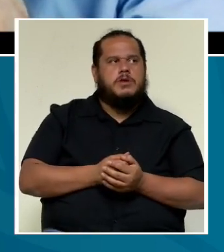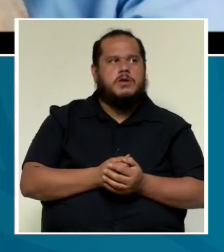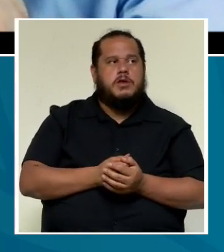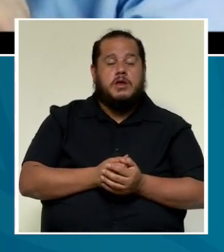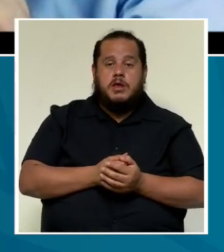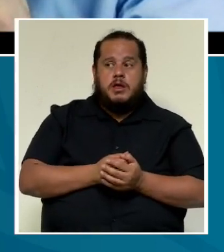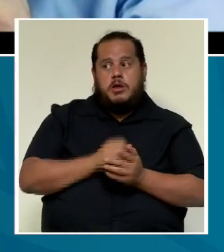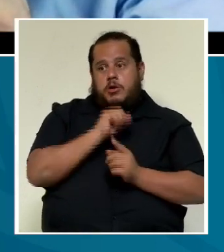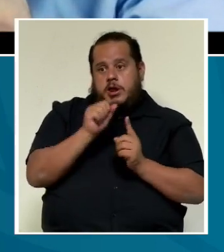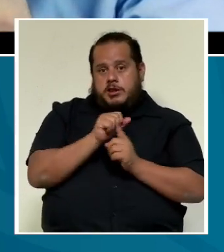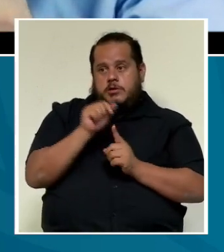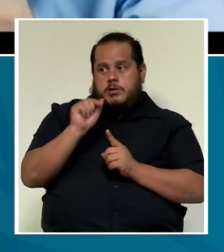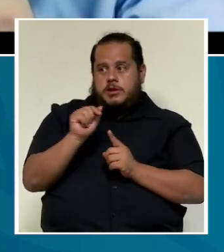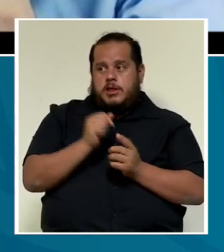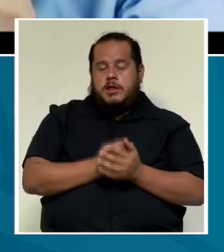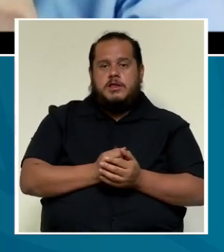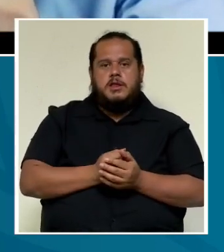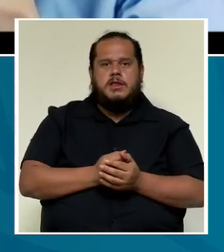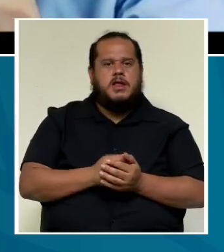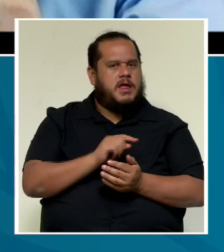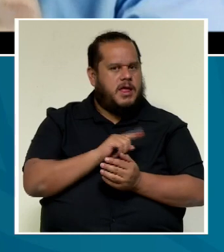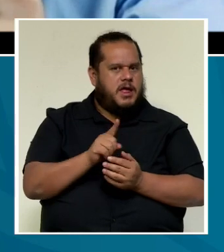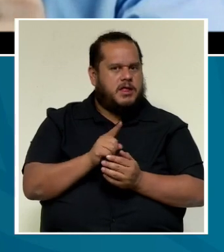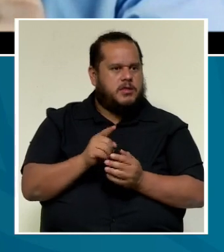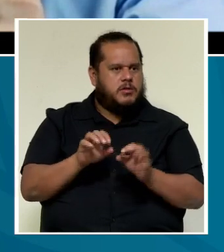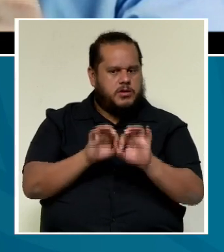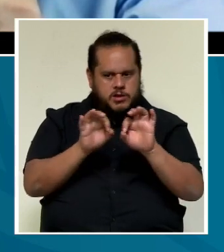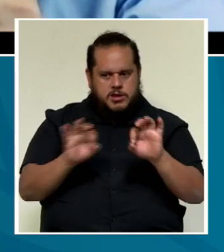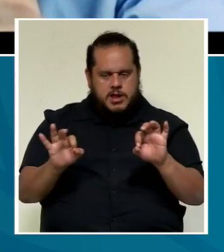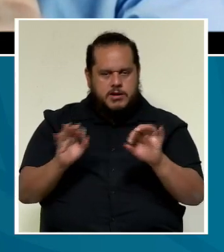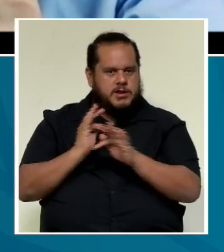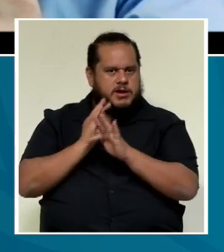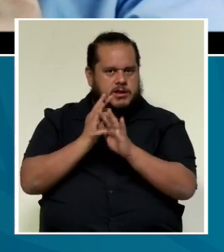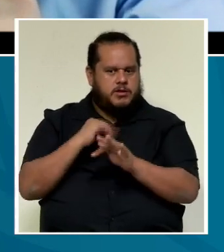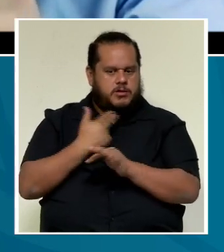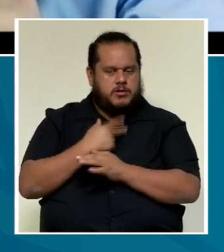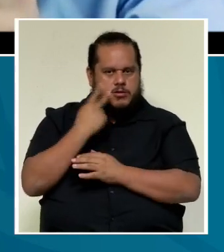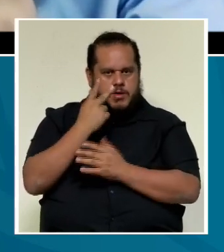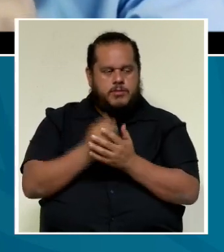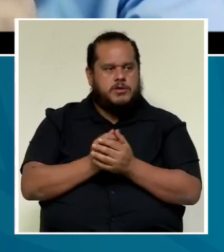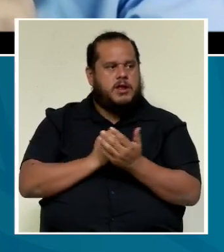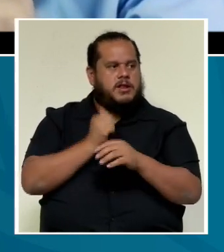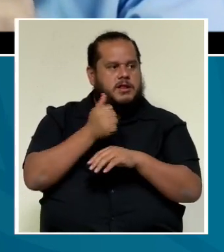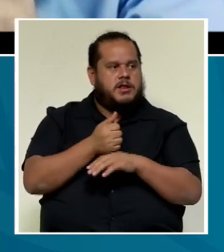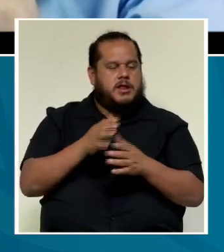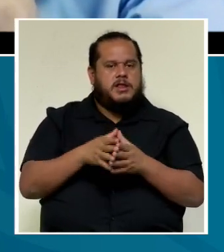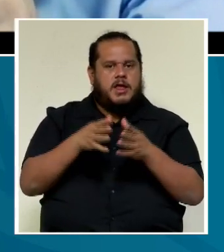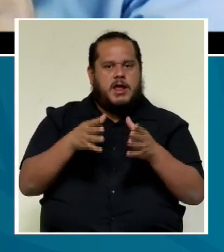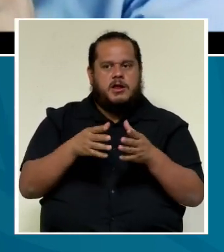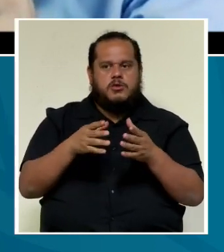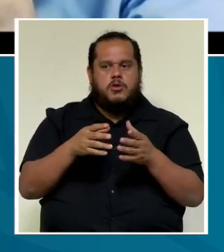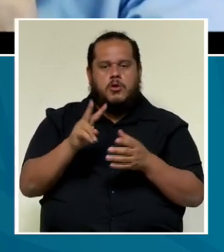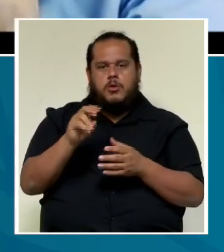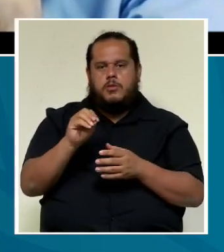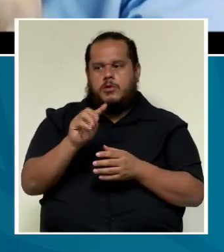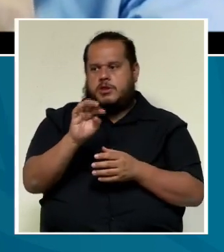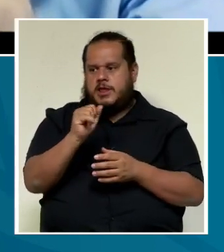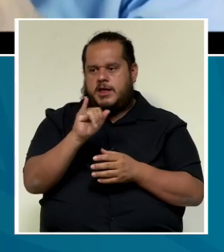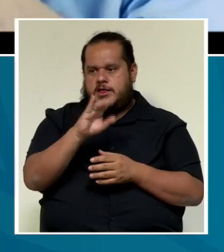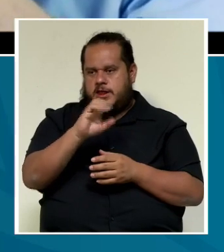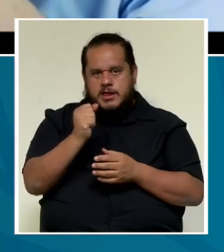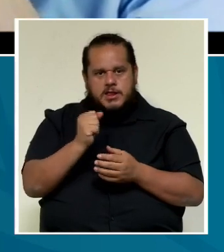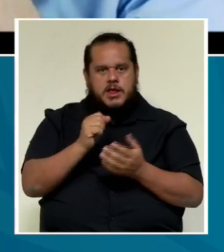En un caso de esos, estos cables que tradicionalmente vemos, las instalaciones de alto voltaje del ICE que atraviesan